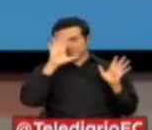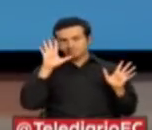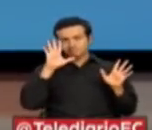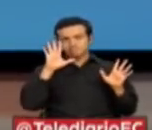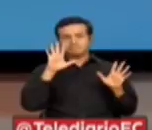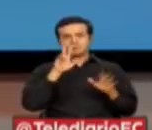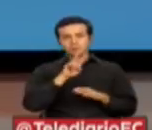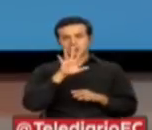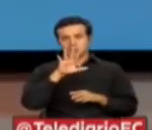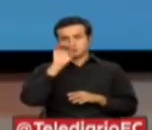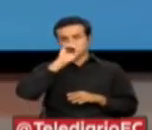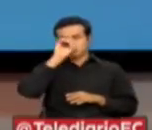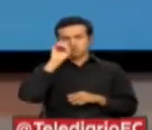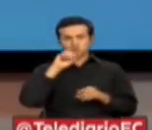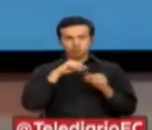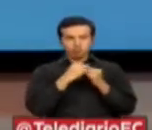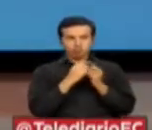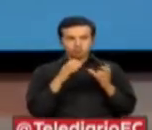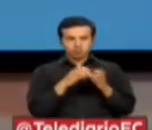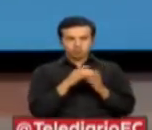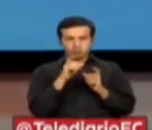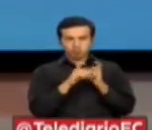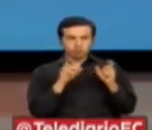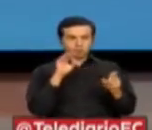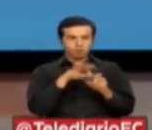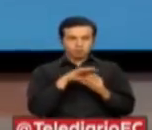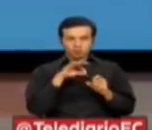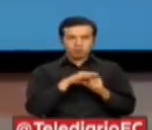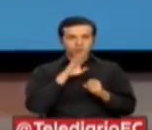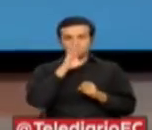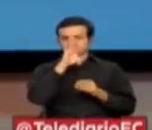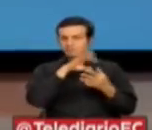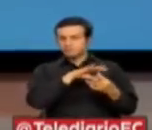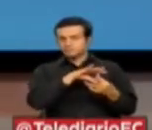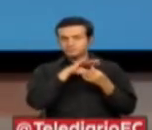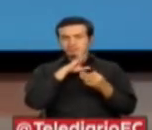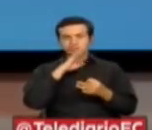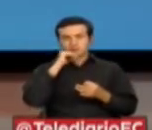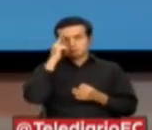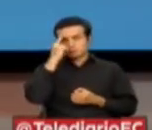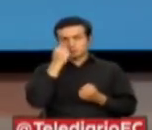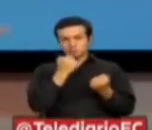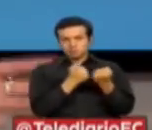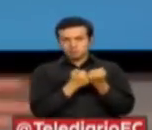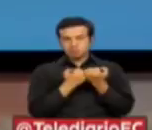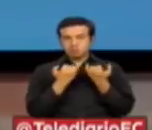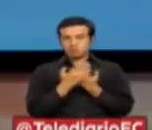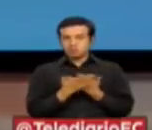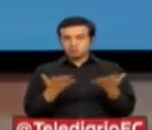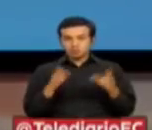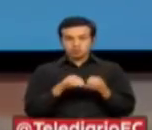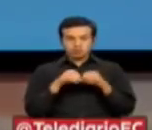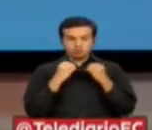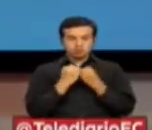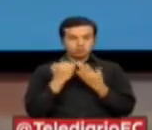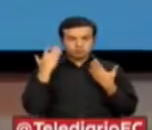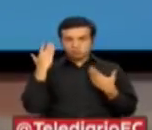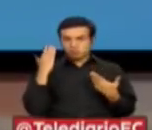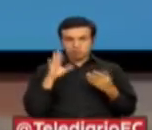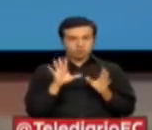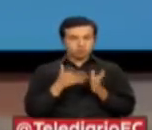base un 25% que en general tiende a votar afín a, llamémoslo al correísmo, porque en este momento no era una organización